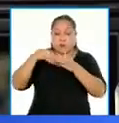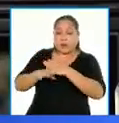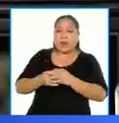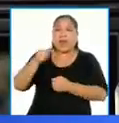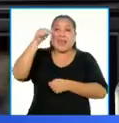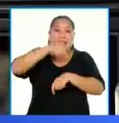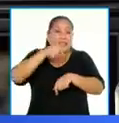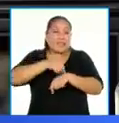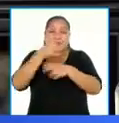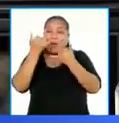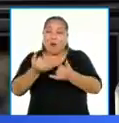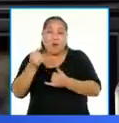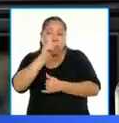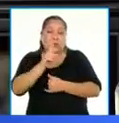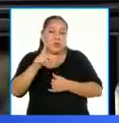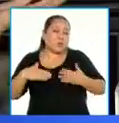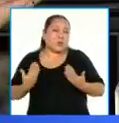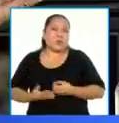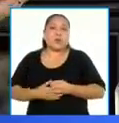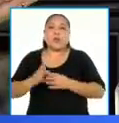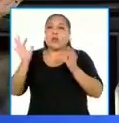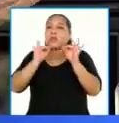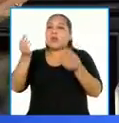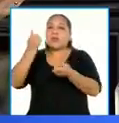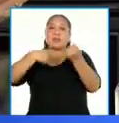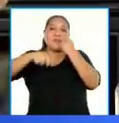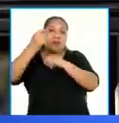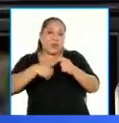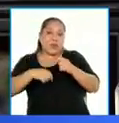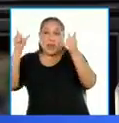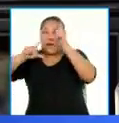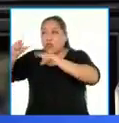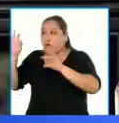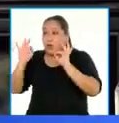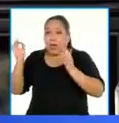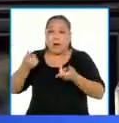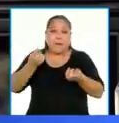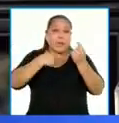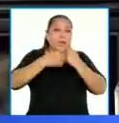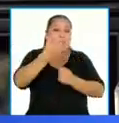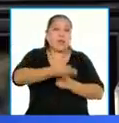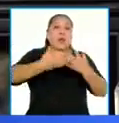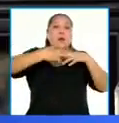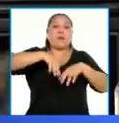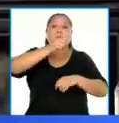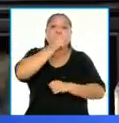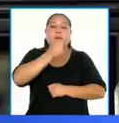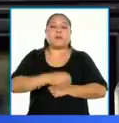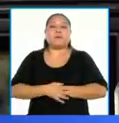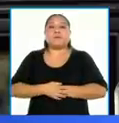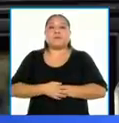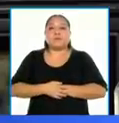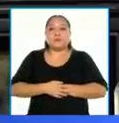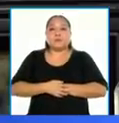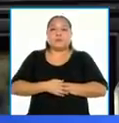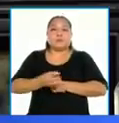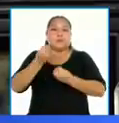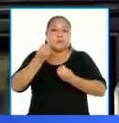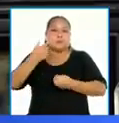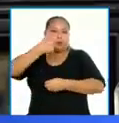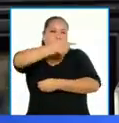el momento porque nadie está vendiendo a privados, ¿ok? Y sobre cómo va la vacunación